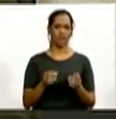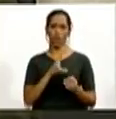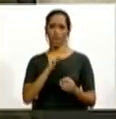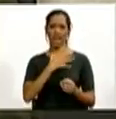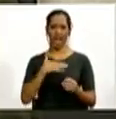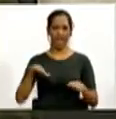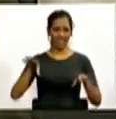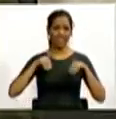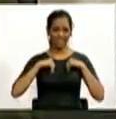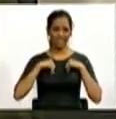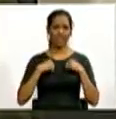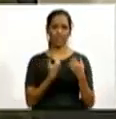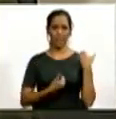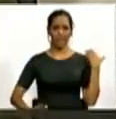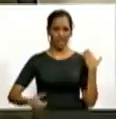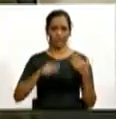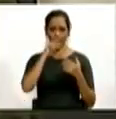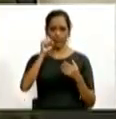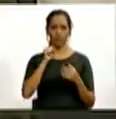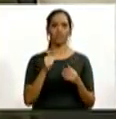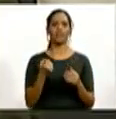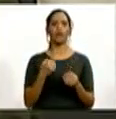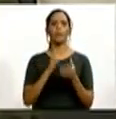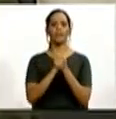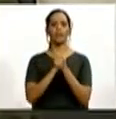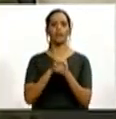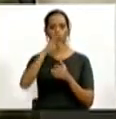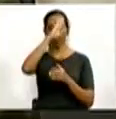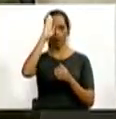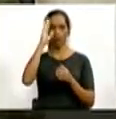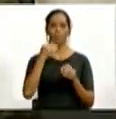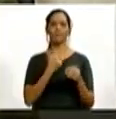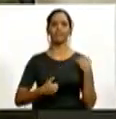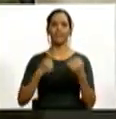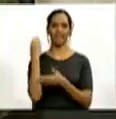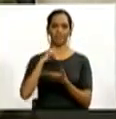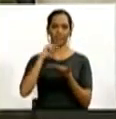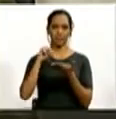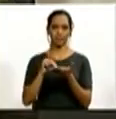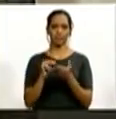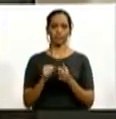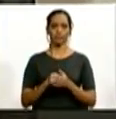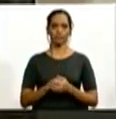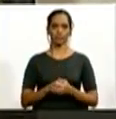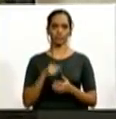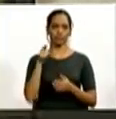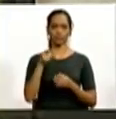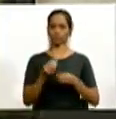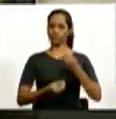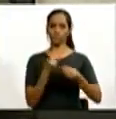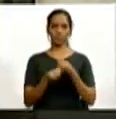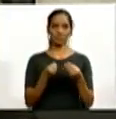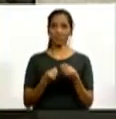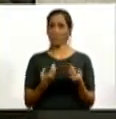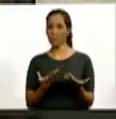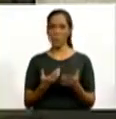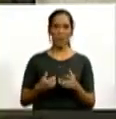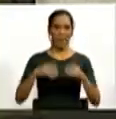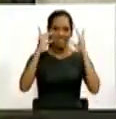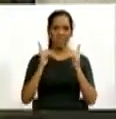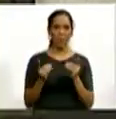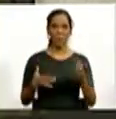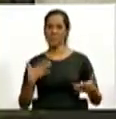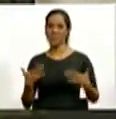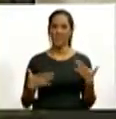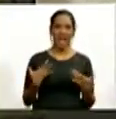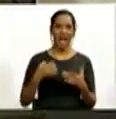presidente, uh-huh. Estaba el compañero Dado Cabello como presidente de la Asamblea Nacional. Y él optó una dinámica muy divertida y muy chévere dentro de la